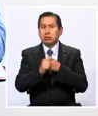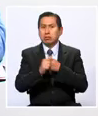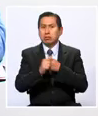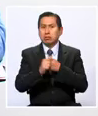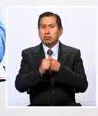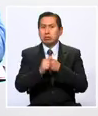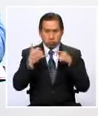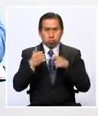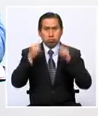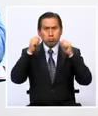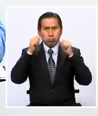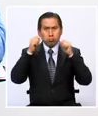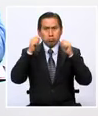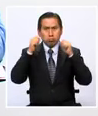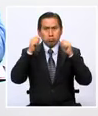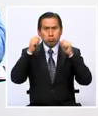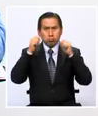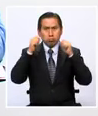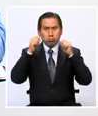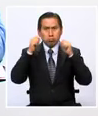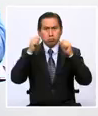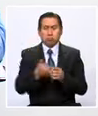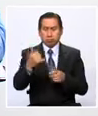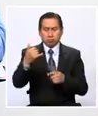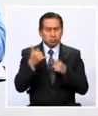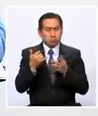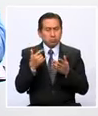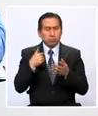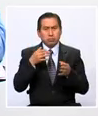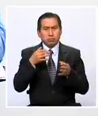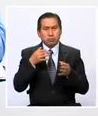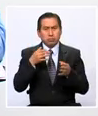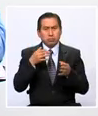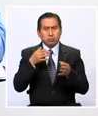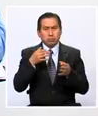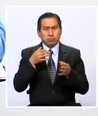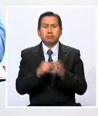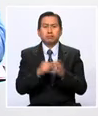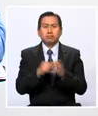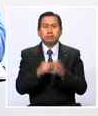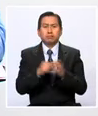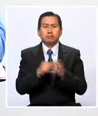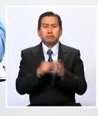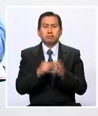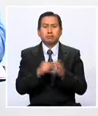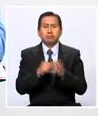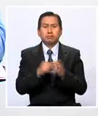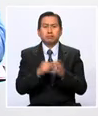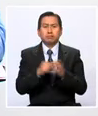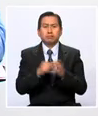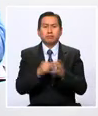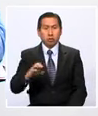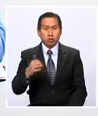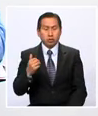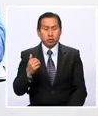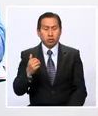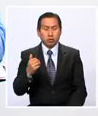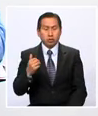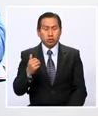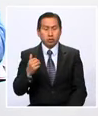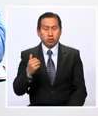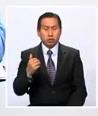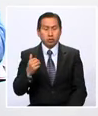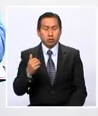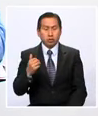para tu consulta donde te guiaremos las líneas son 810 11 04